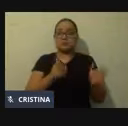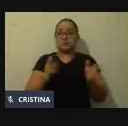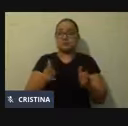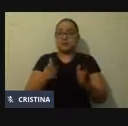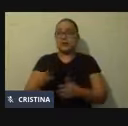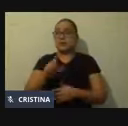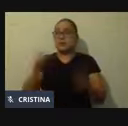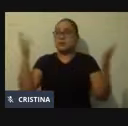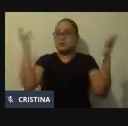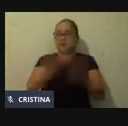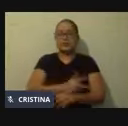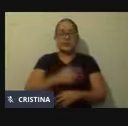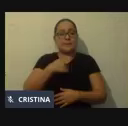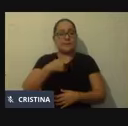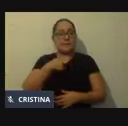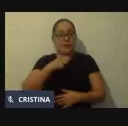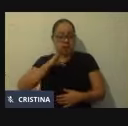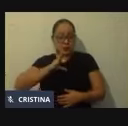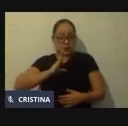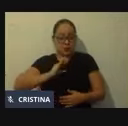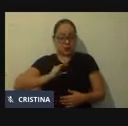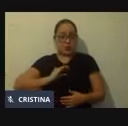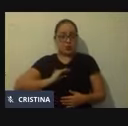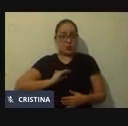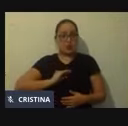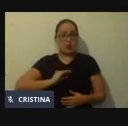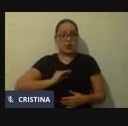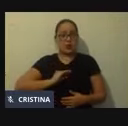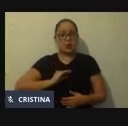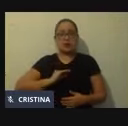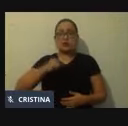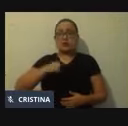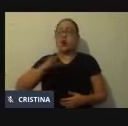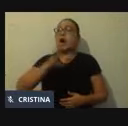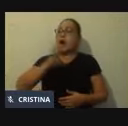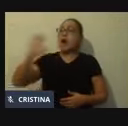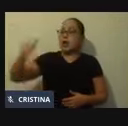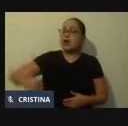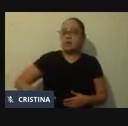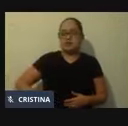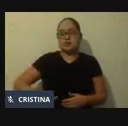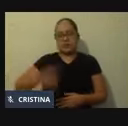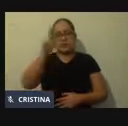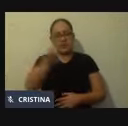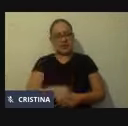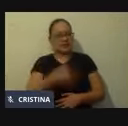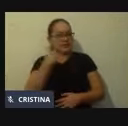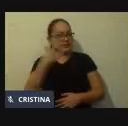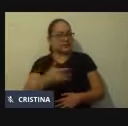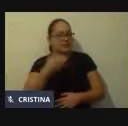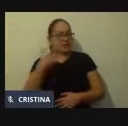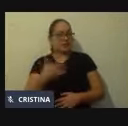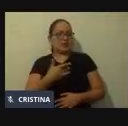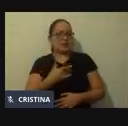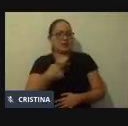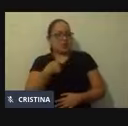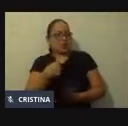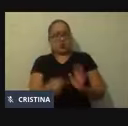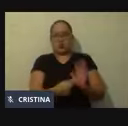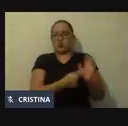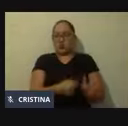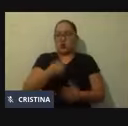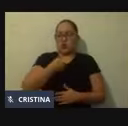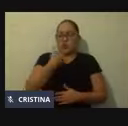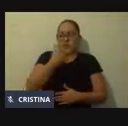que esa baja autoestima que me llevó a tener ese accidente, porque era una baja autoestima disfrazada de una alta autoestima, me